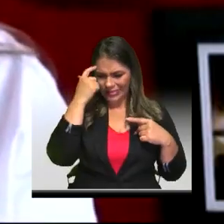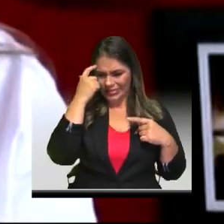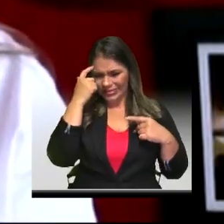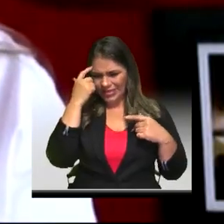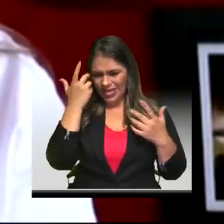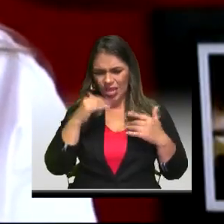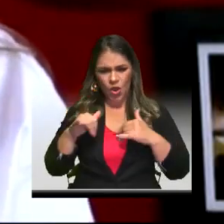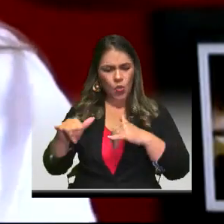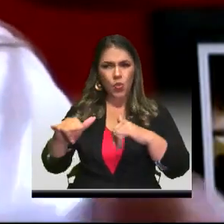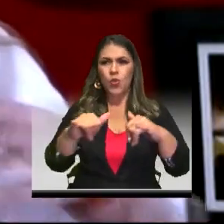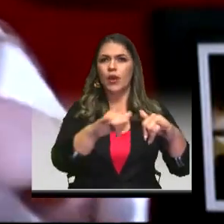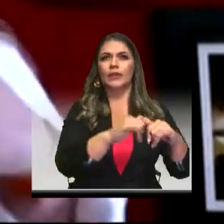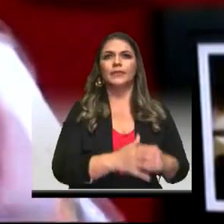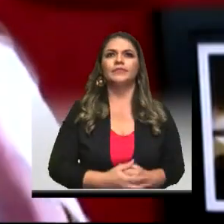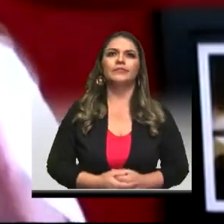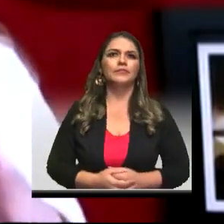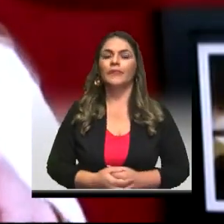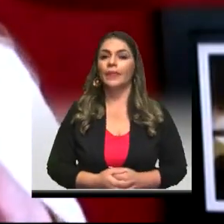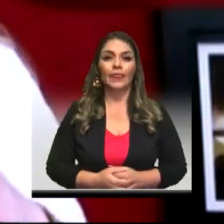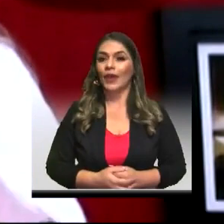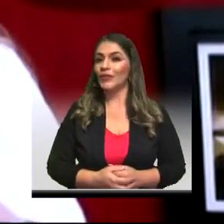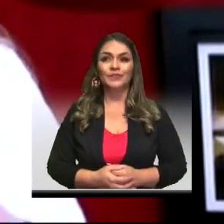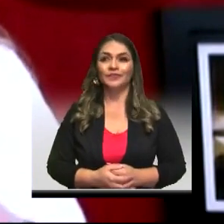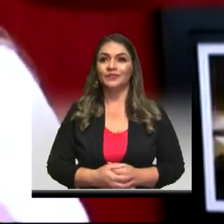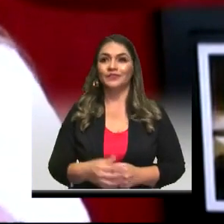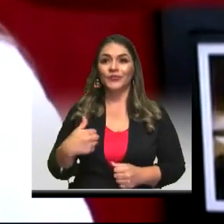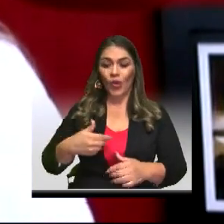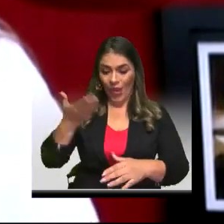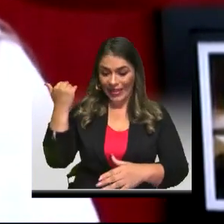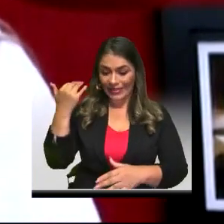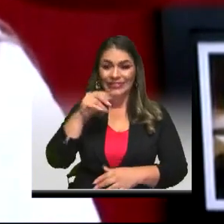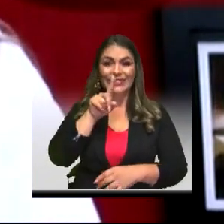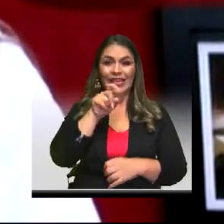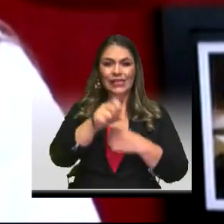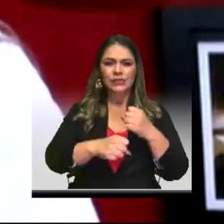siempre he sabido lo que quiero. Desde que sucedió eso a los 6 años,